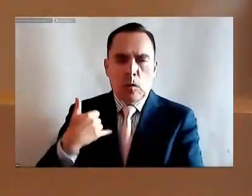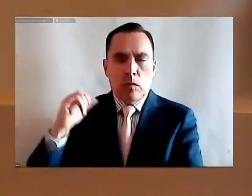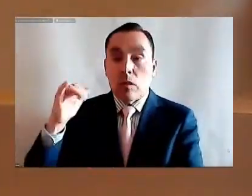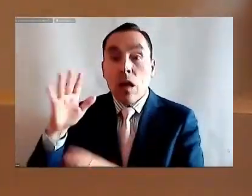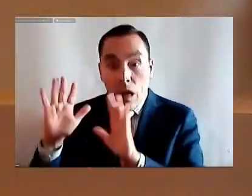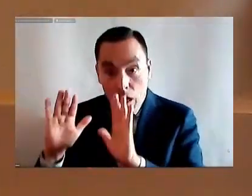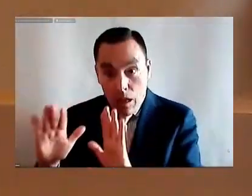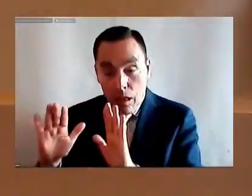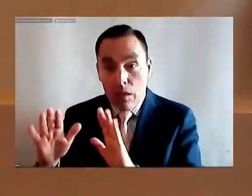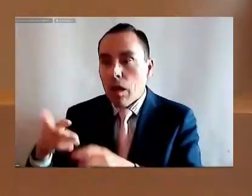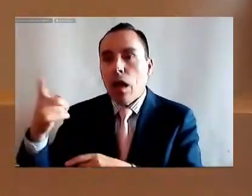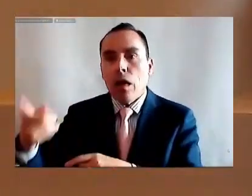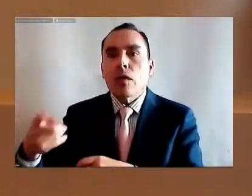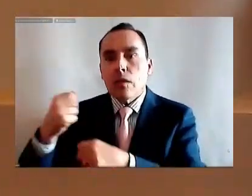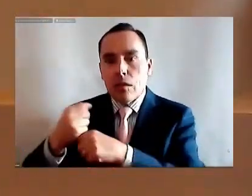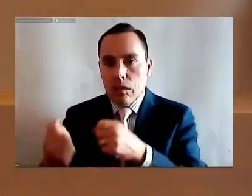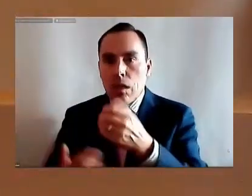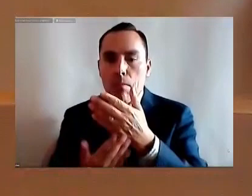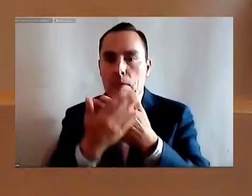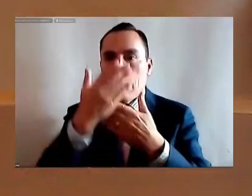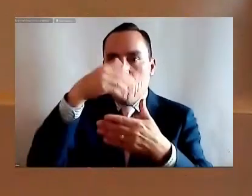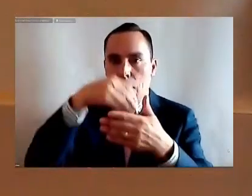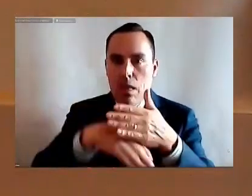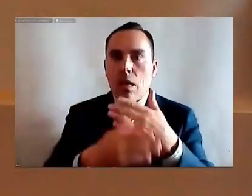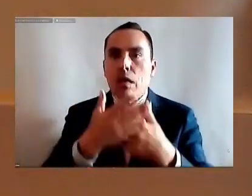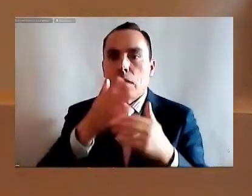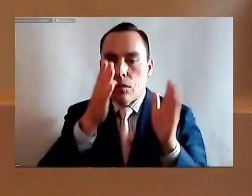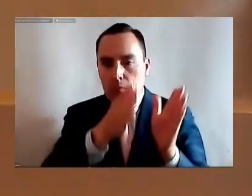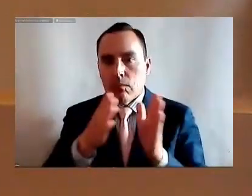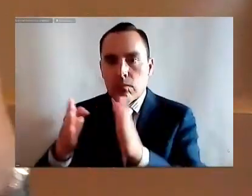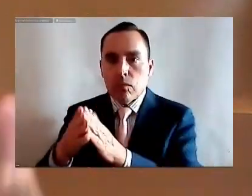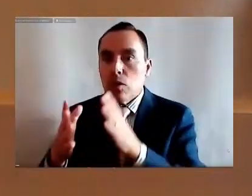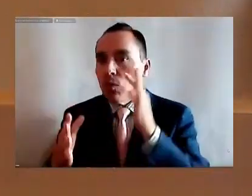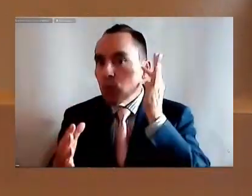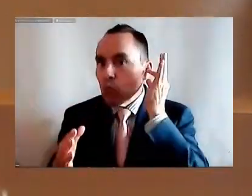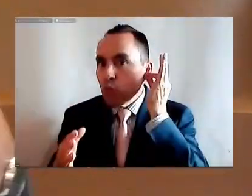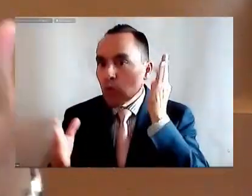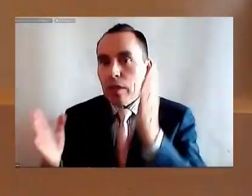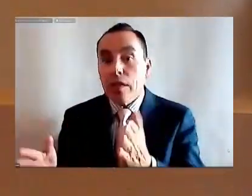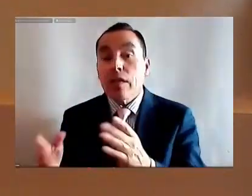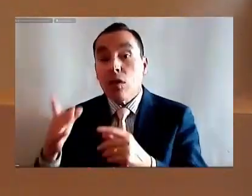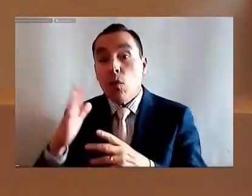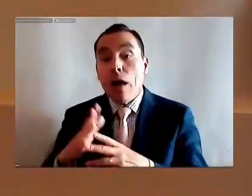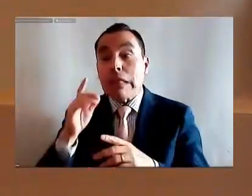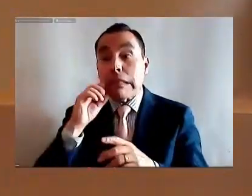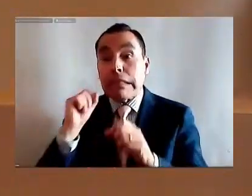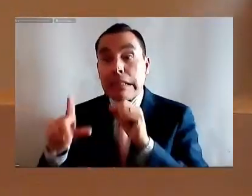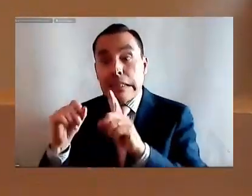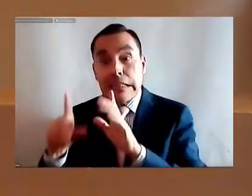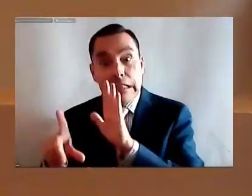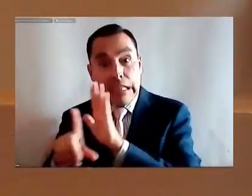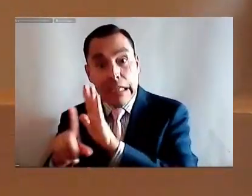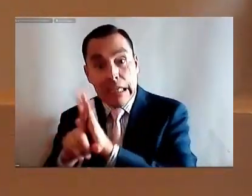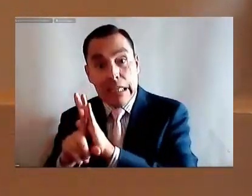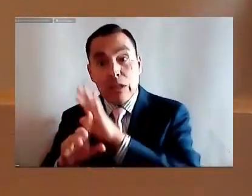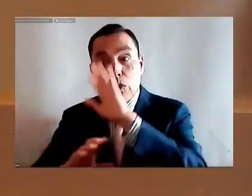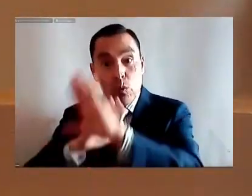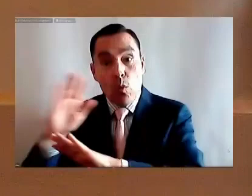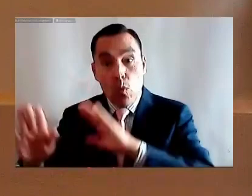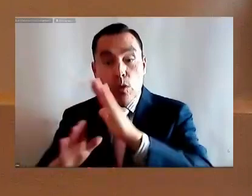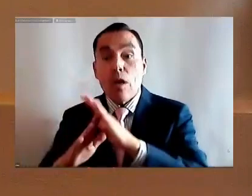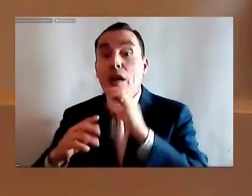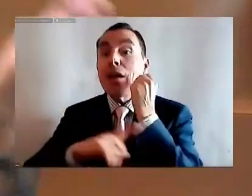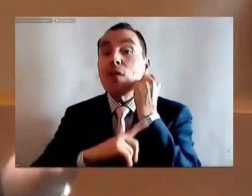jornada laboral de mujeres. Y entonces, tratando de defender la ley, los abogados del